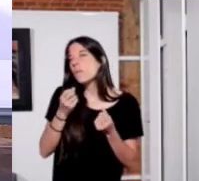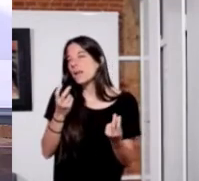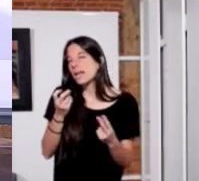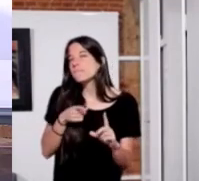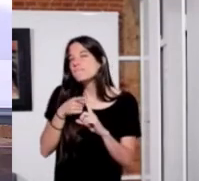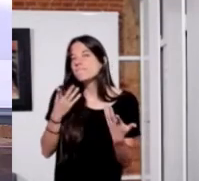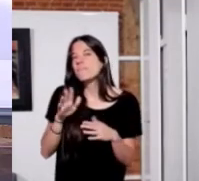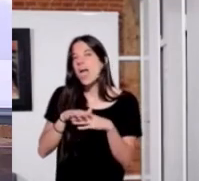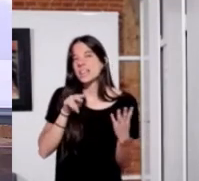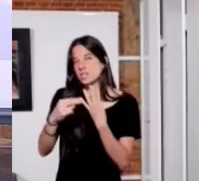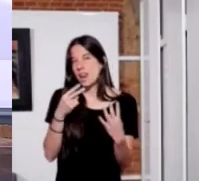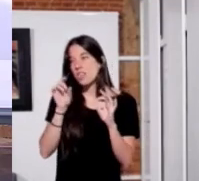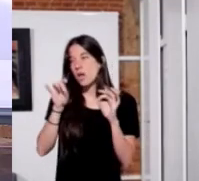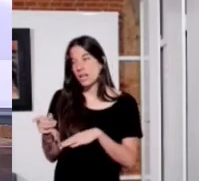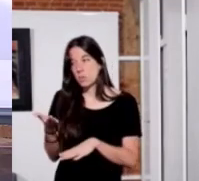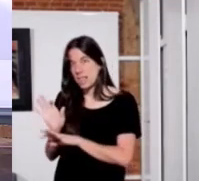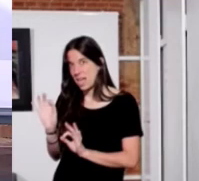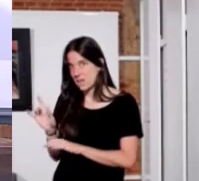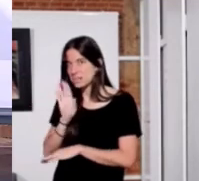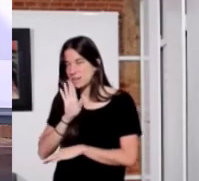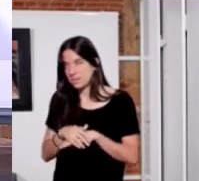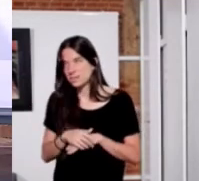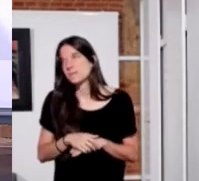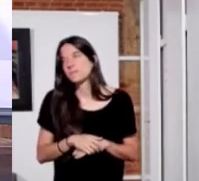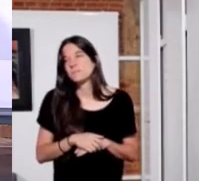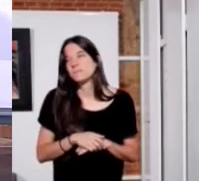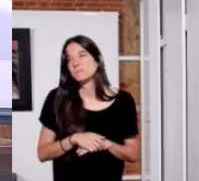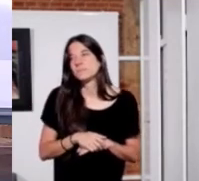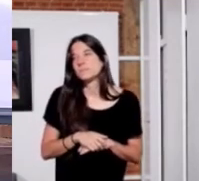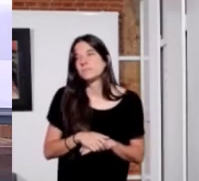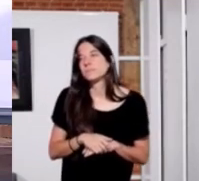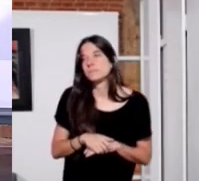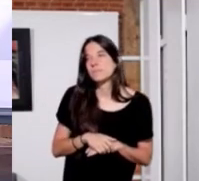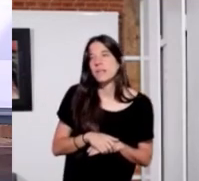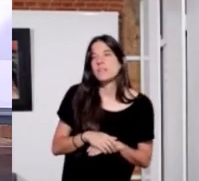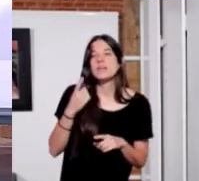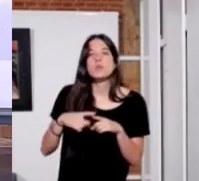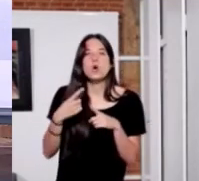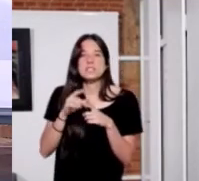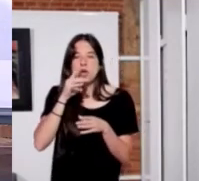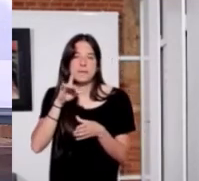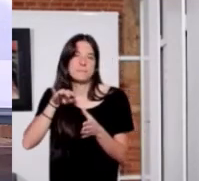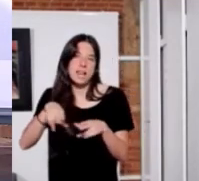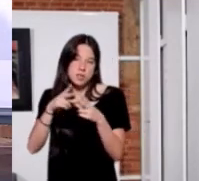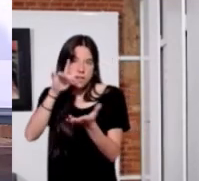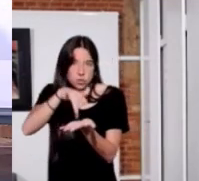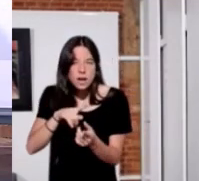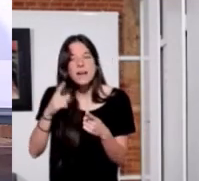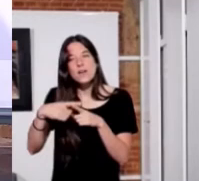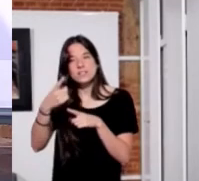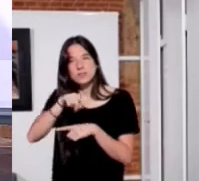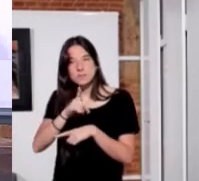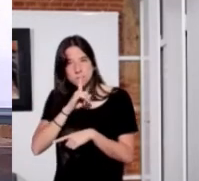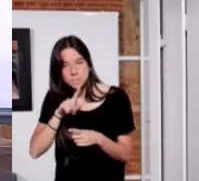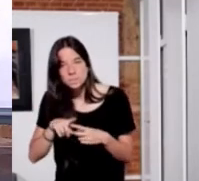para la transparencia, tal y como tú la planteabas, ¿no? De lo que está ocurriendo en la sociedad, de lo que nos callamos, de las